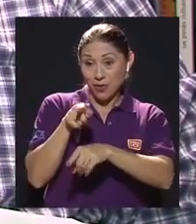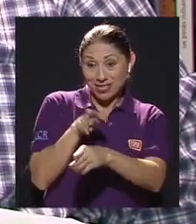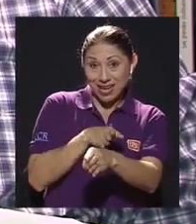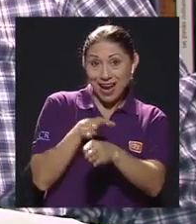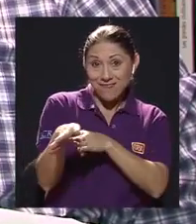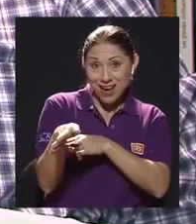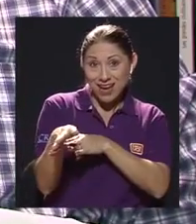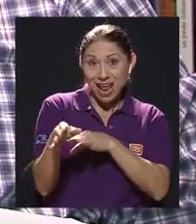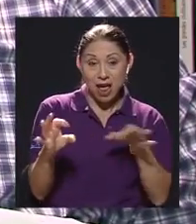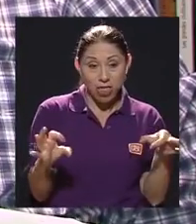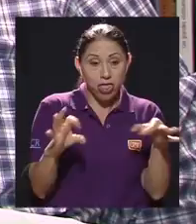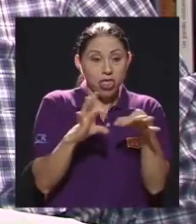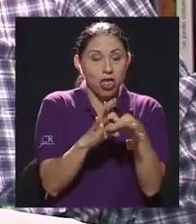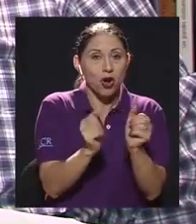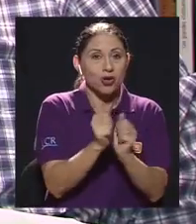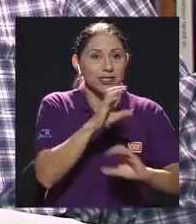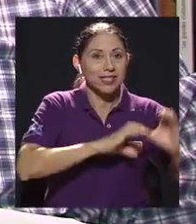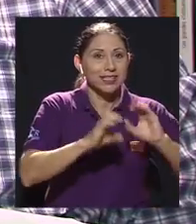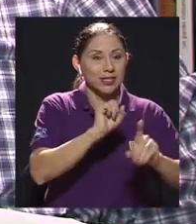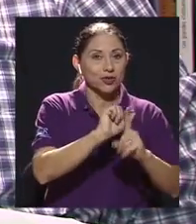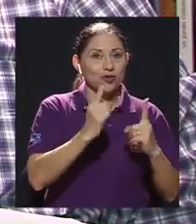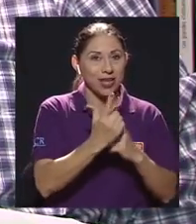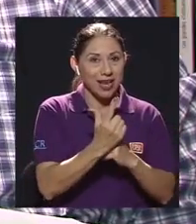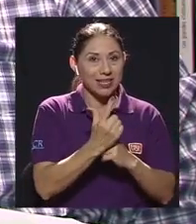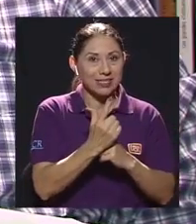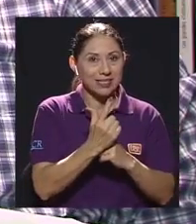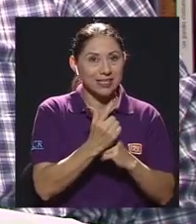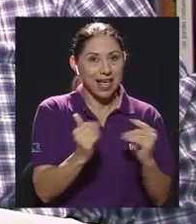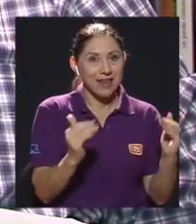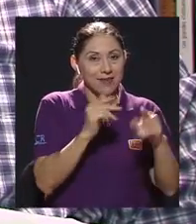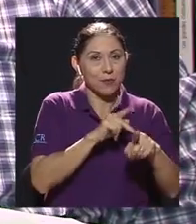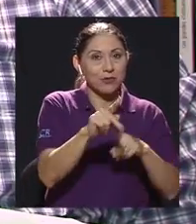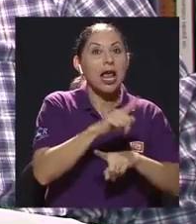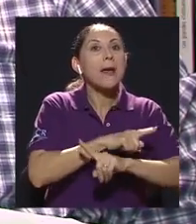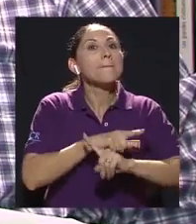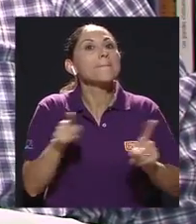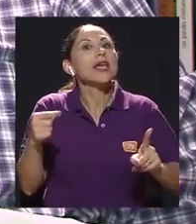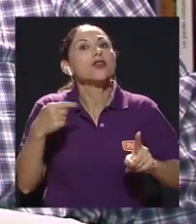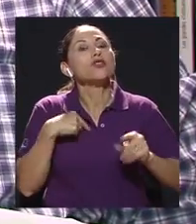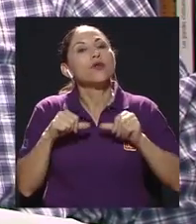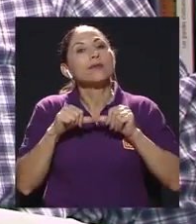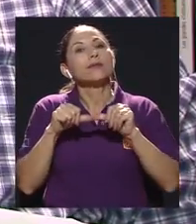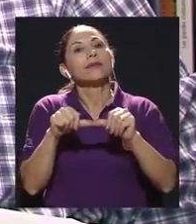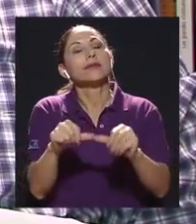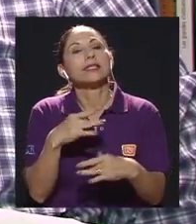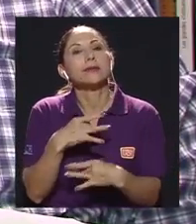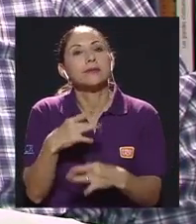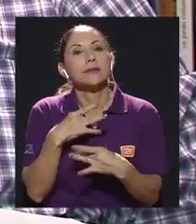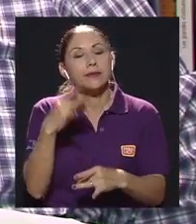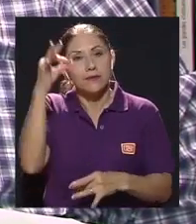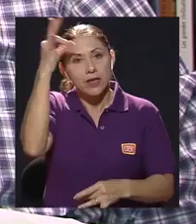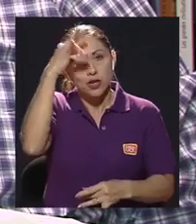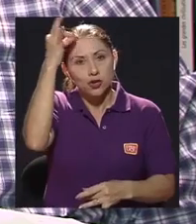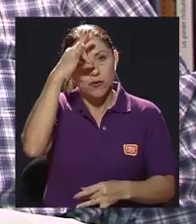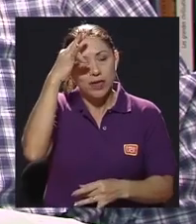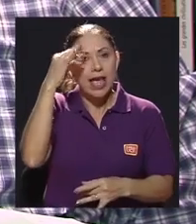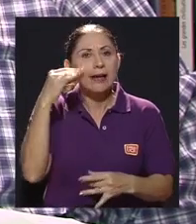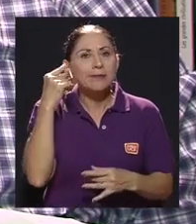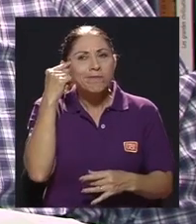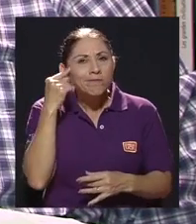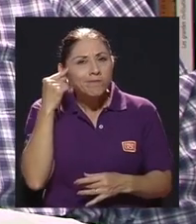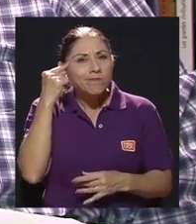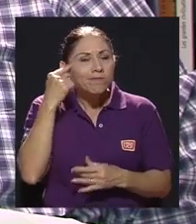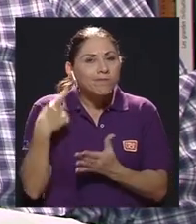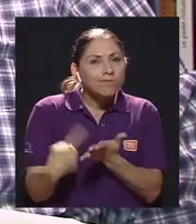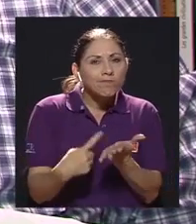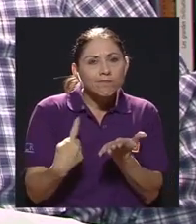las ciencias sociales. Pero yo no perdí el interés por la filosofía, por reflexionar